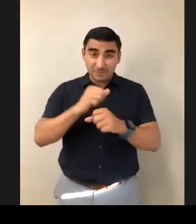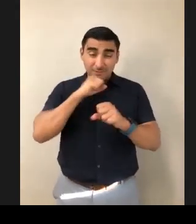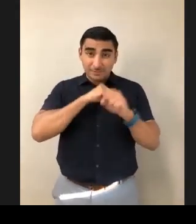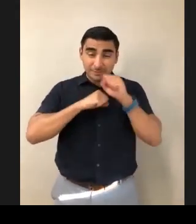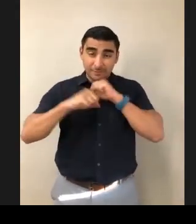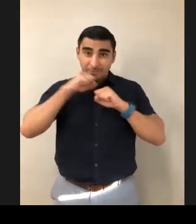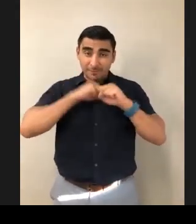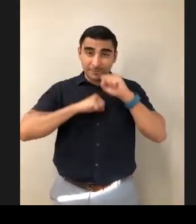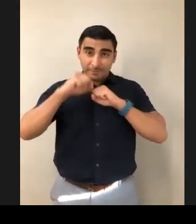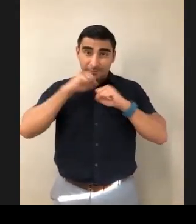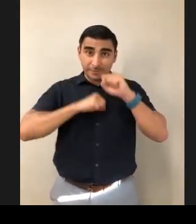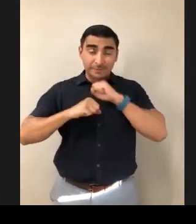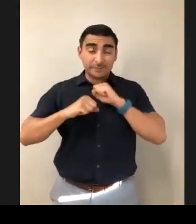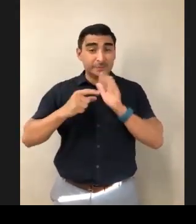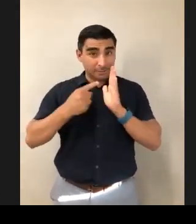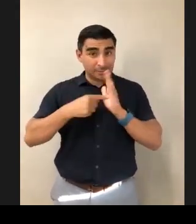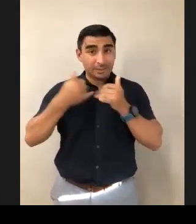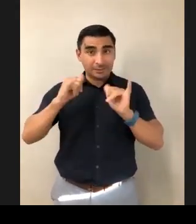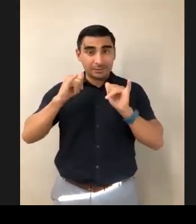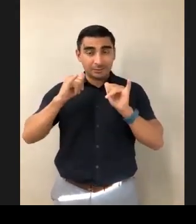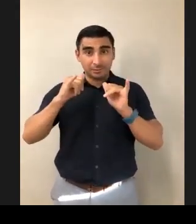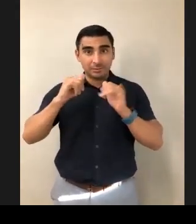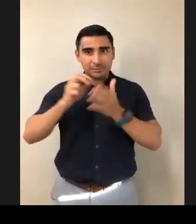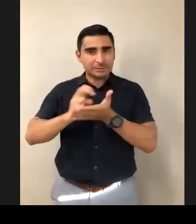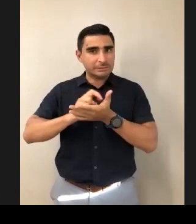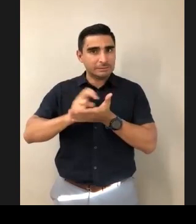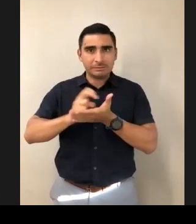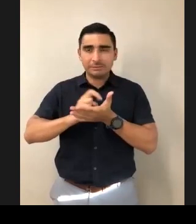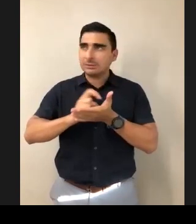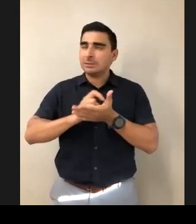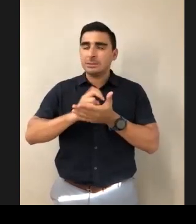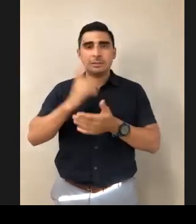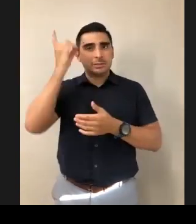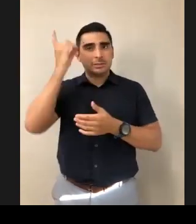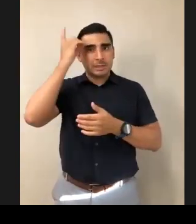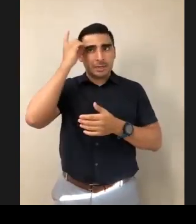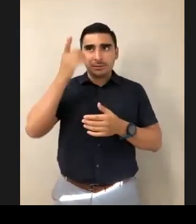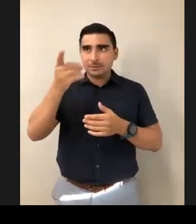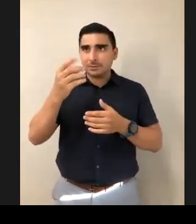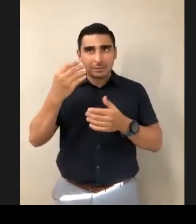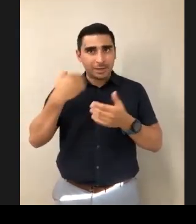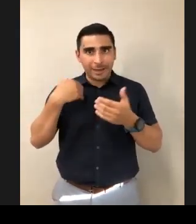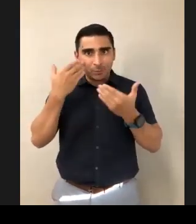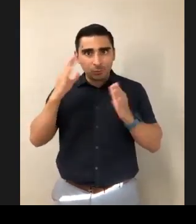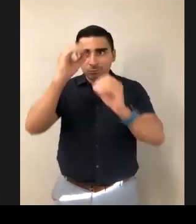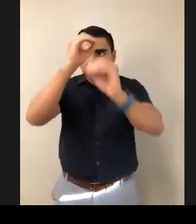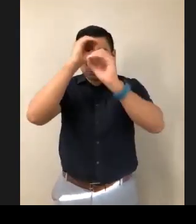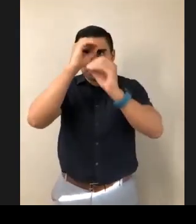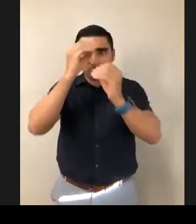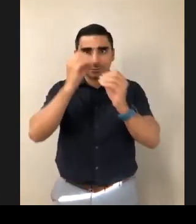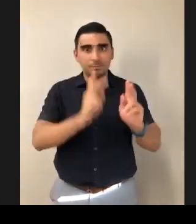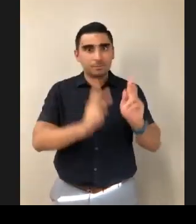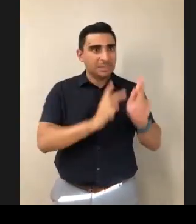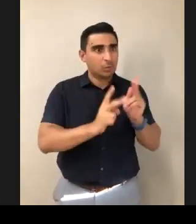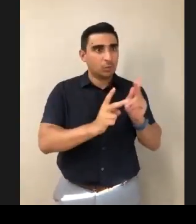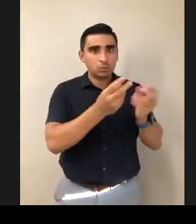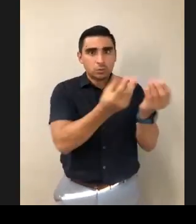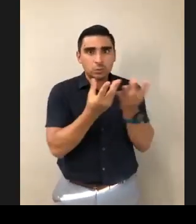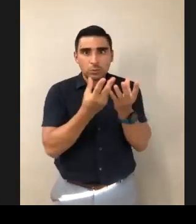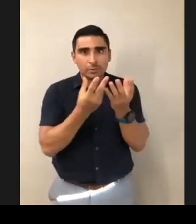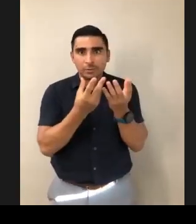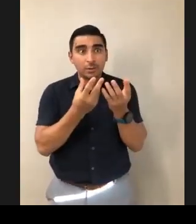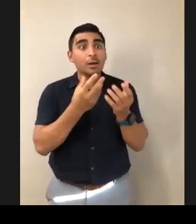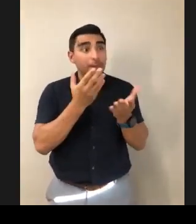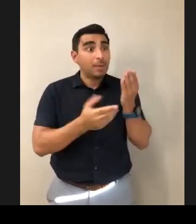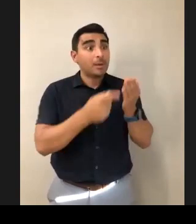Don't sleep at night sometimes because I know there's stuff in Dallas that I don't know about because people don't even want to come. They may want to come and talk to